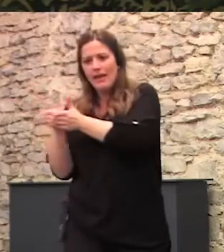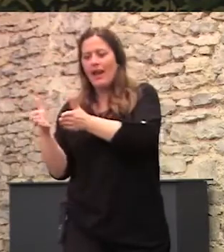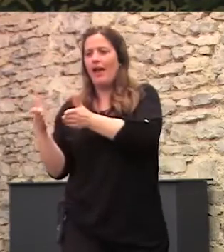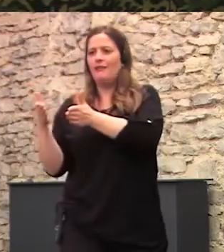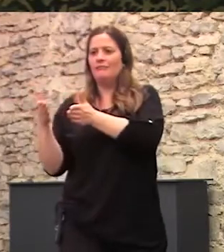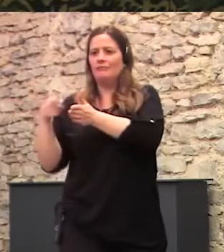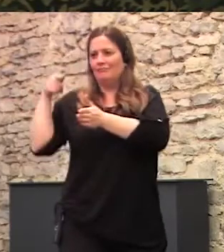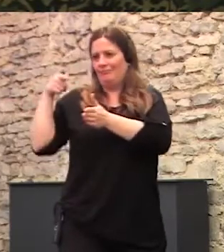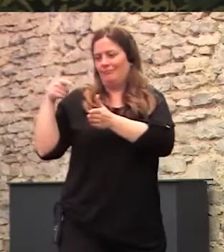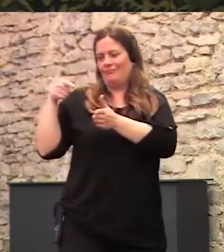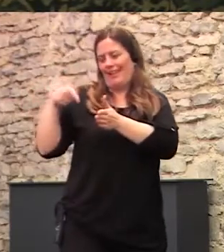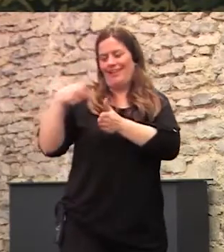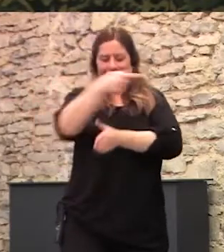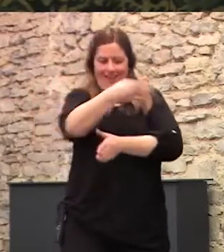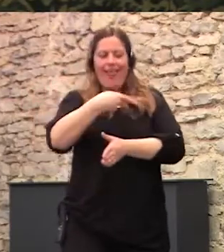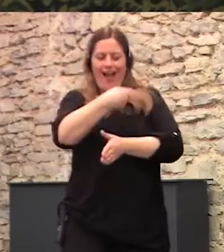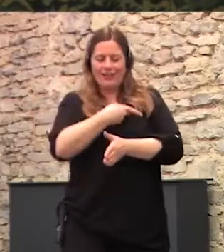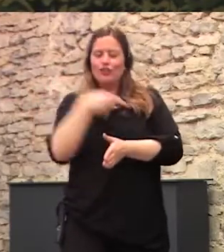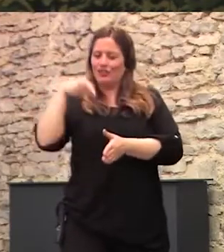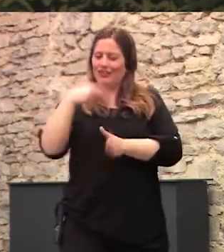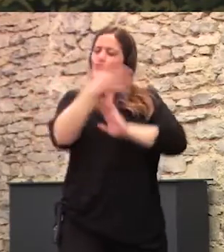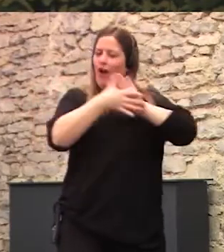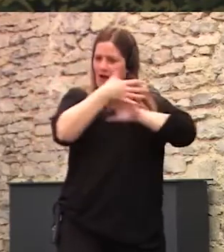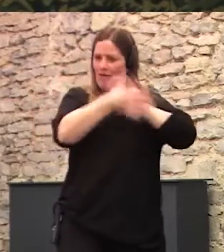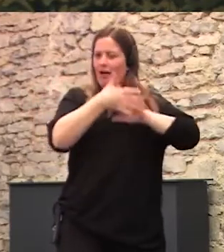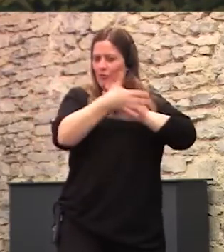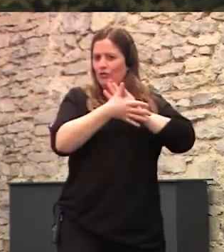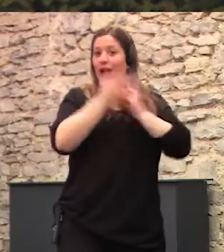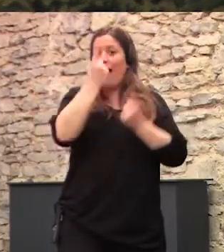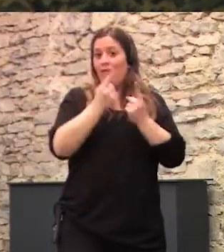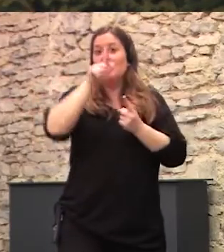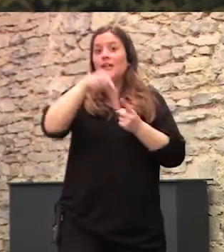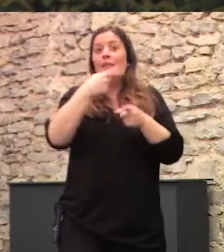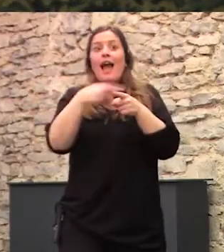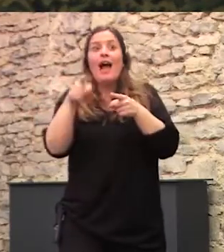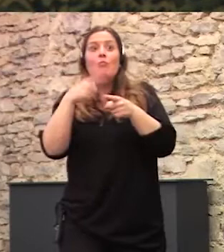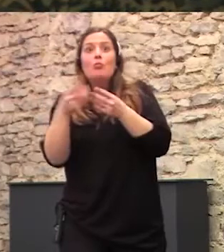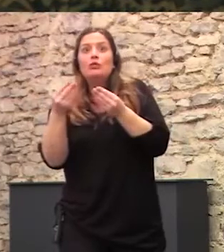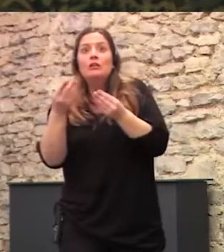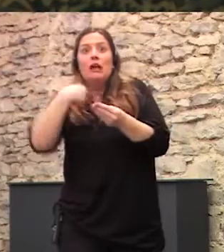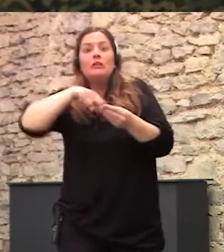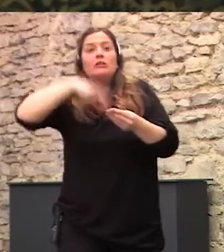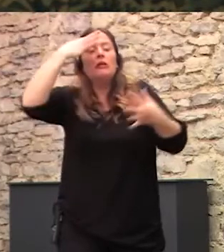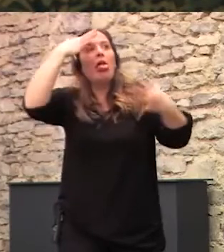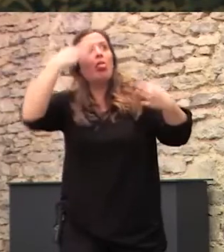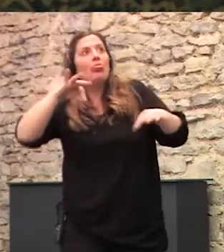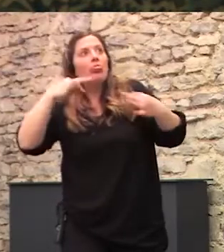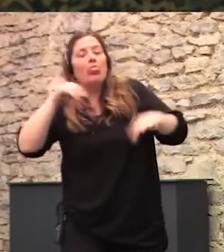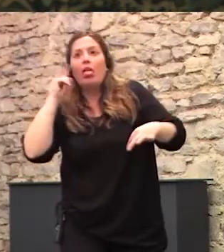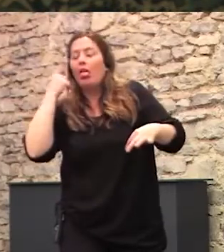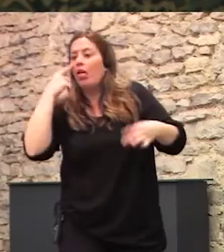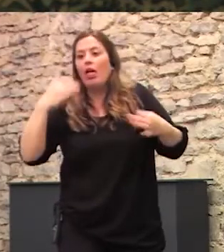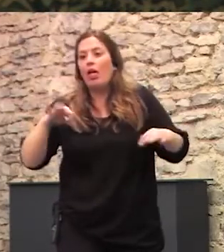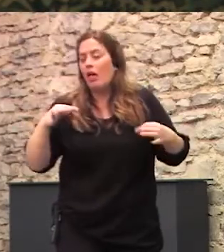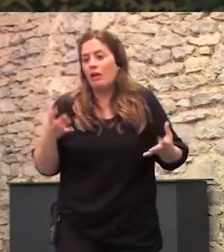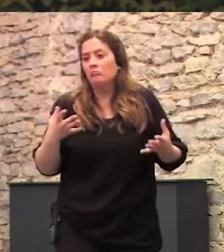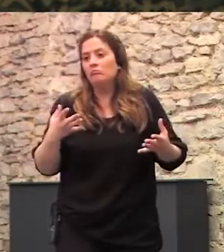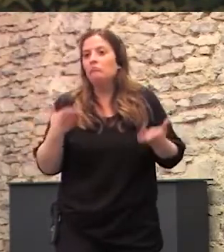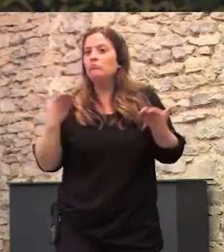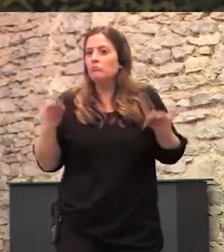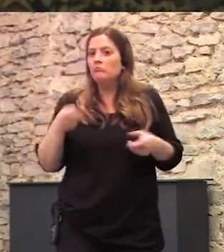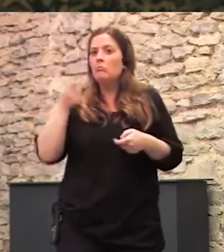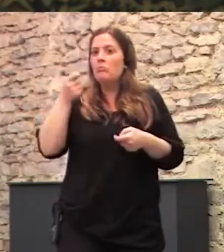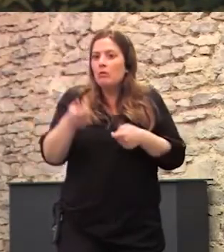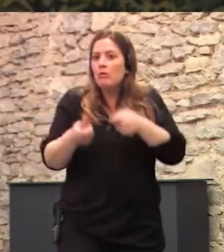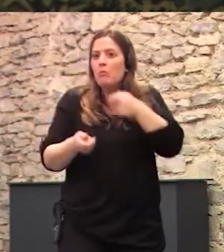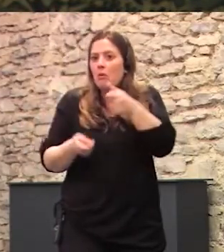ella y yo, o sea, a veces también hay cosas de las que no somos conscientes y entonces pues poco a poco ir este trabajo de